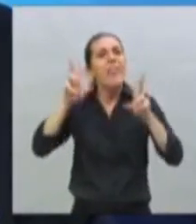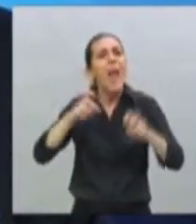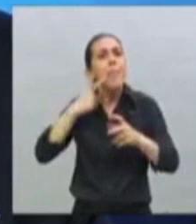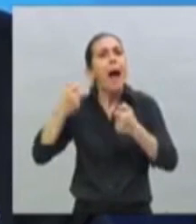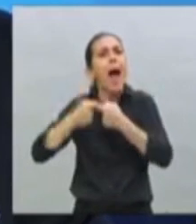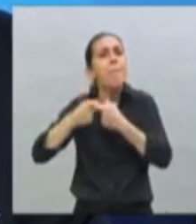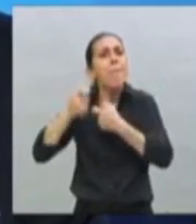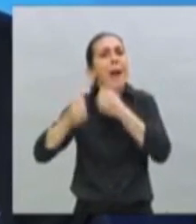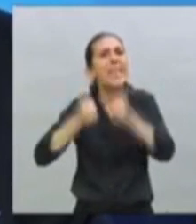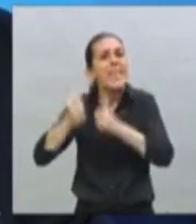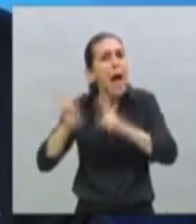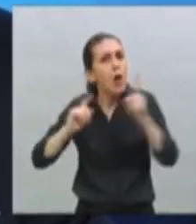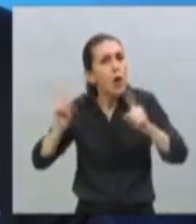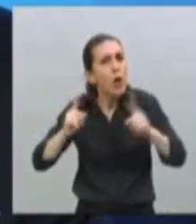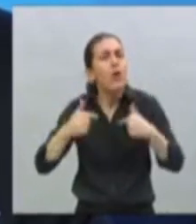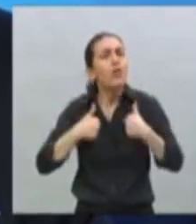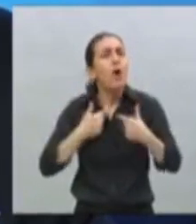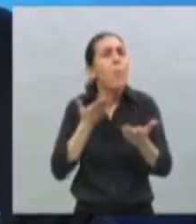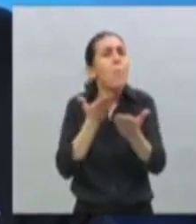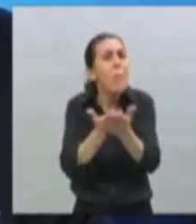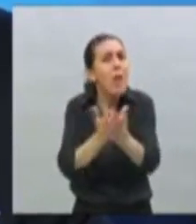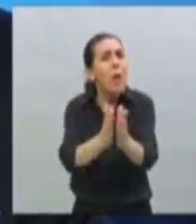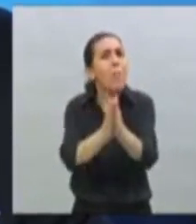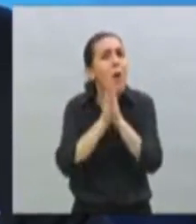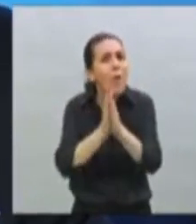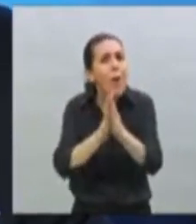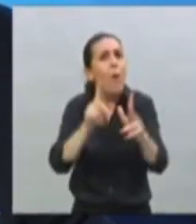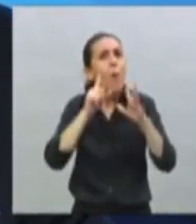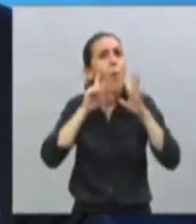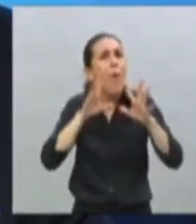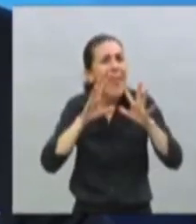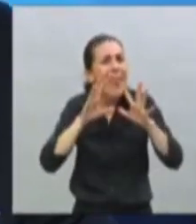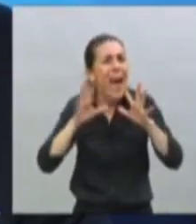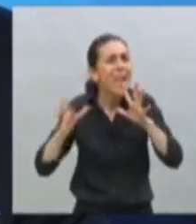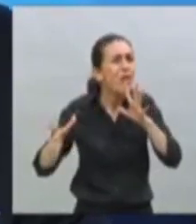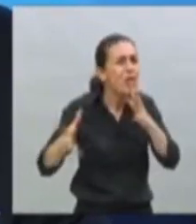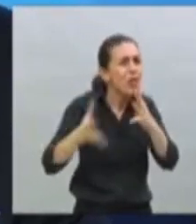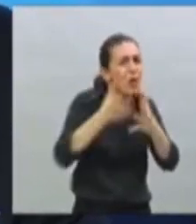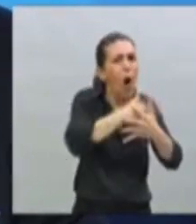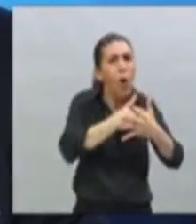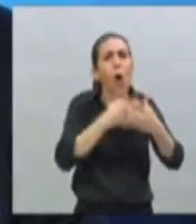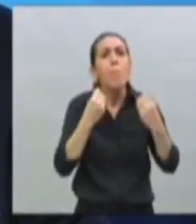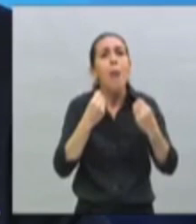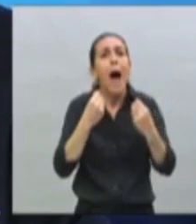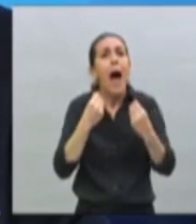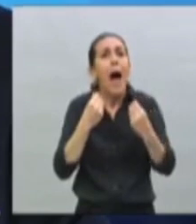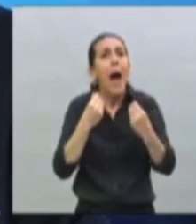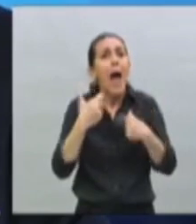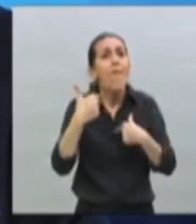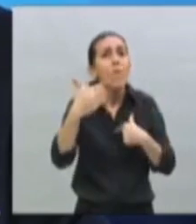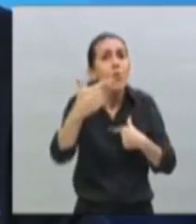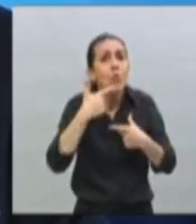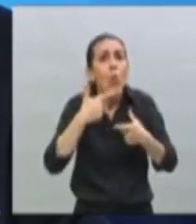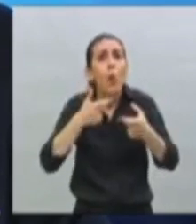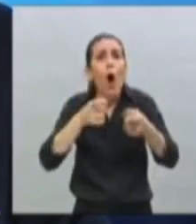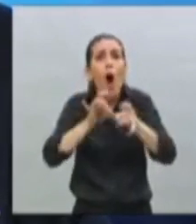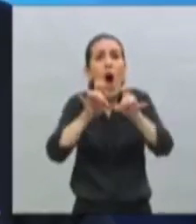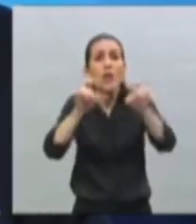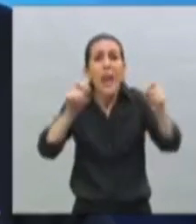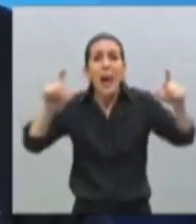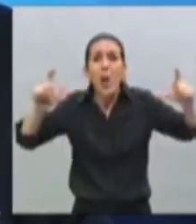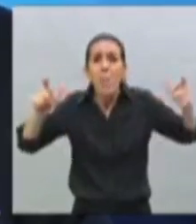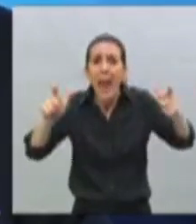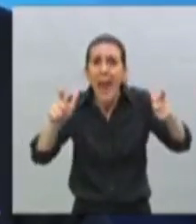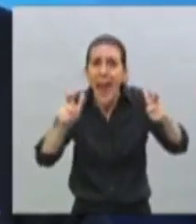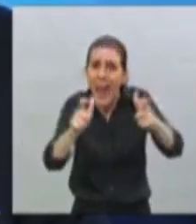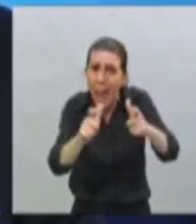tomemos todos los recaudos necesarios para minimizar las posibilidades de contagio. Esto